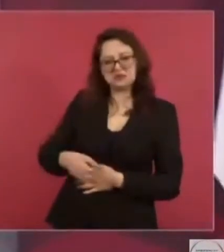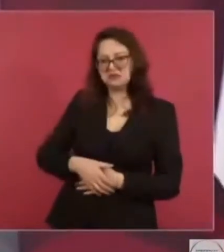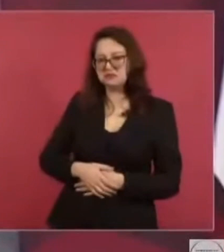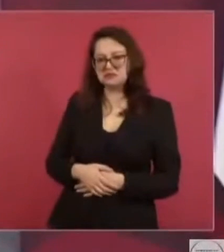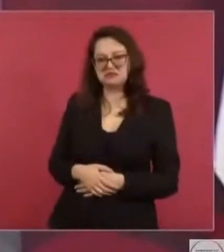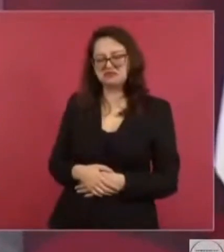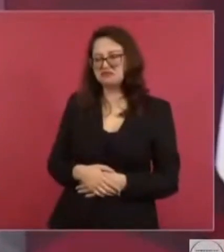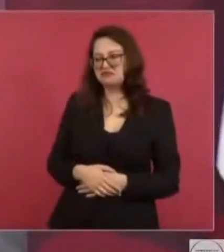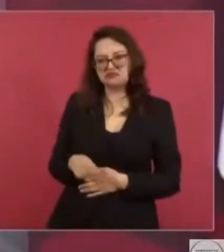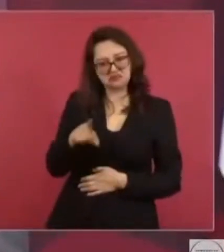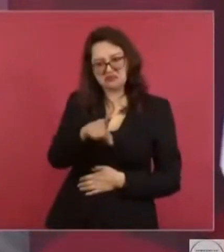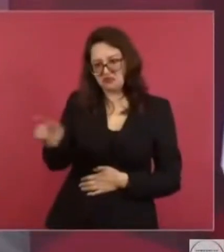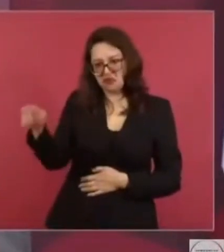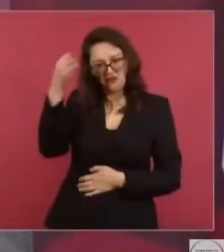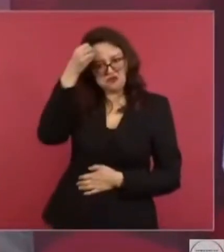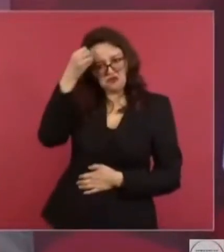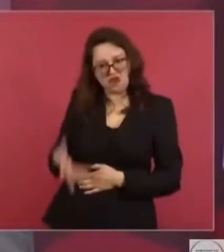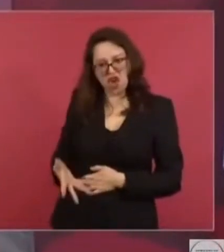los vuelve flojos.